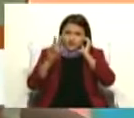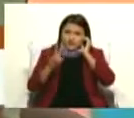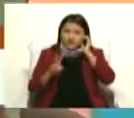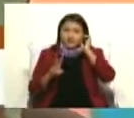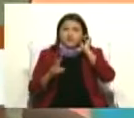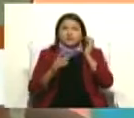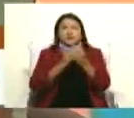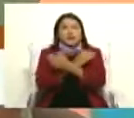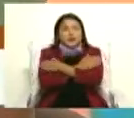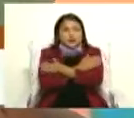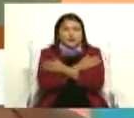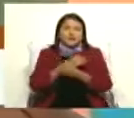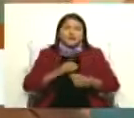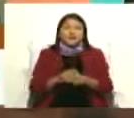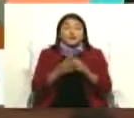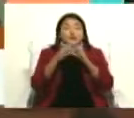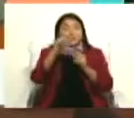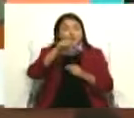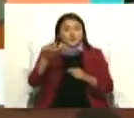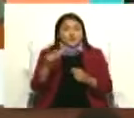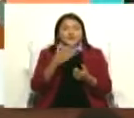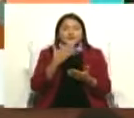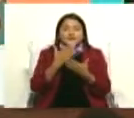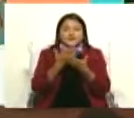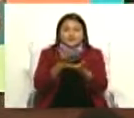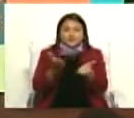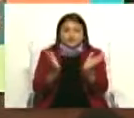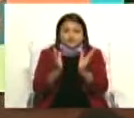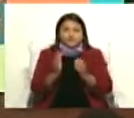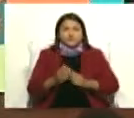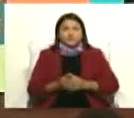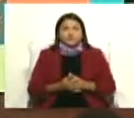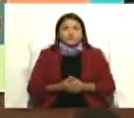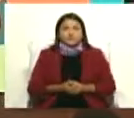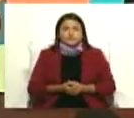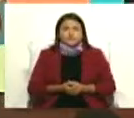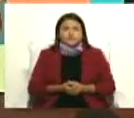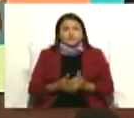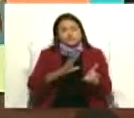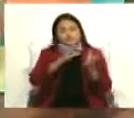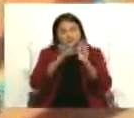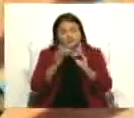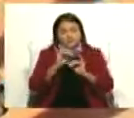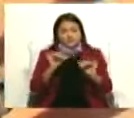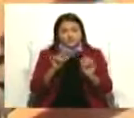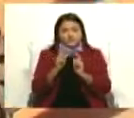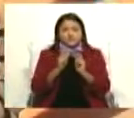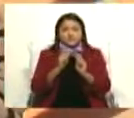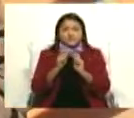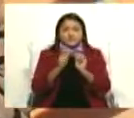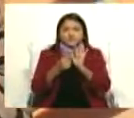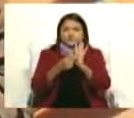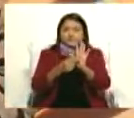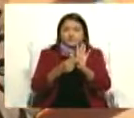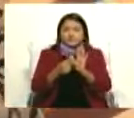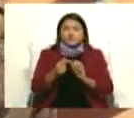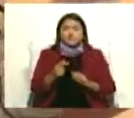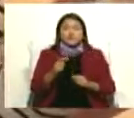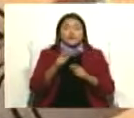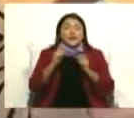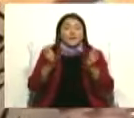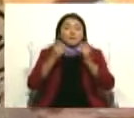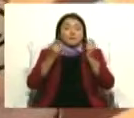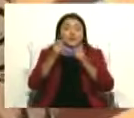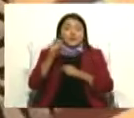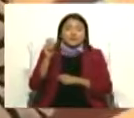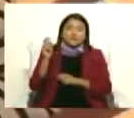Un abrazo para todas y todos y muchísimas gracias. Gracias. Bien, ha concluido la rueda de prensa del Comando de Campaña Venezuela Toda. Hay que destacar, han